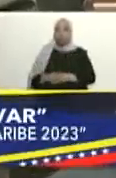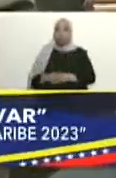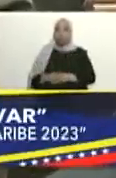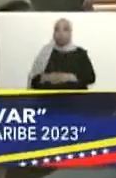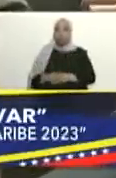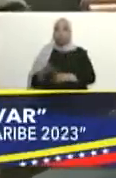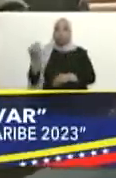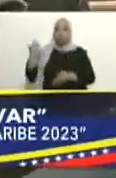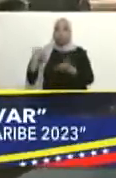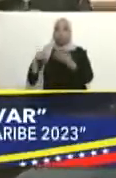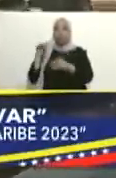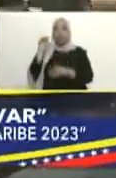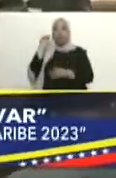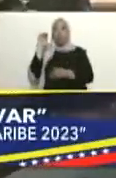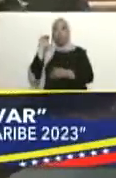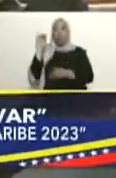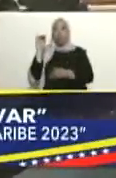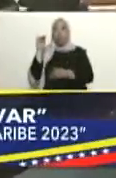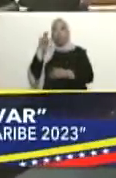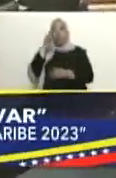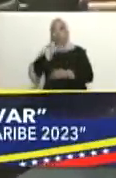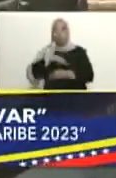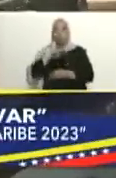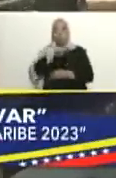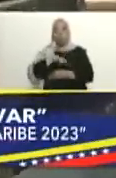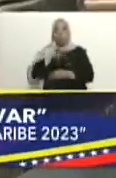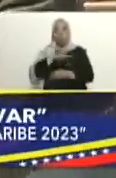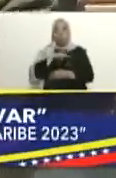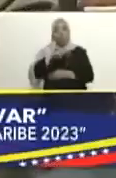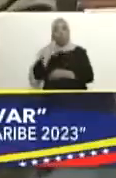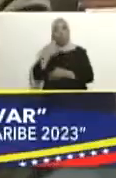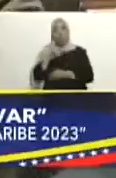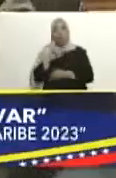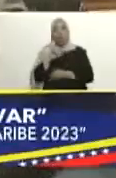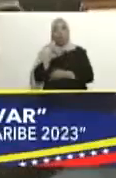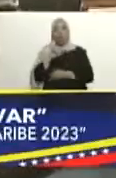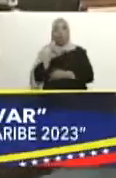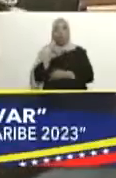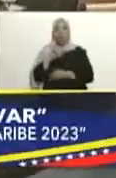para llevar adelante las misiones que se nos encomiendan.